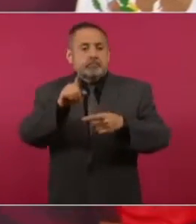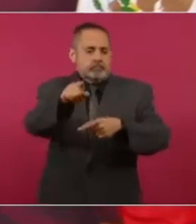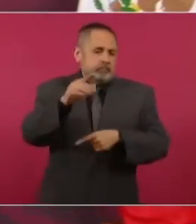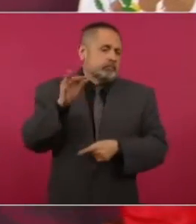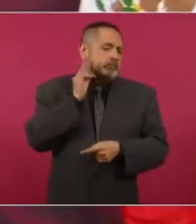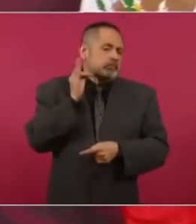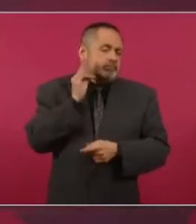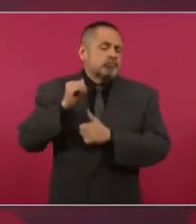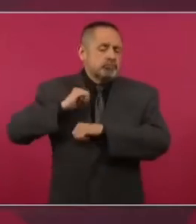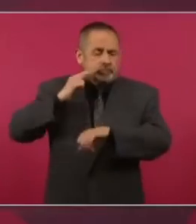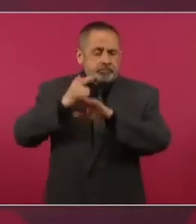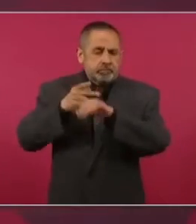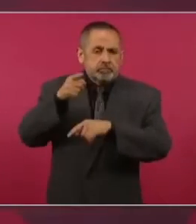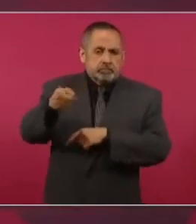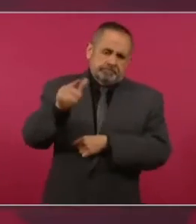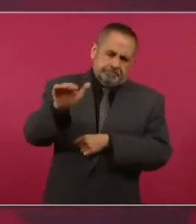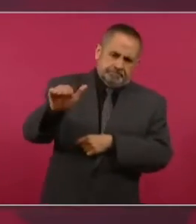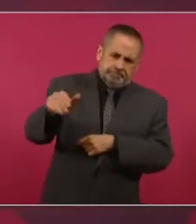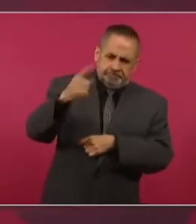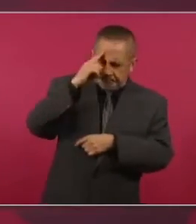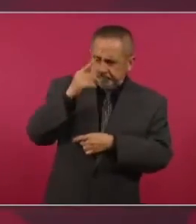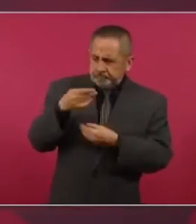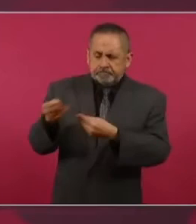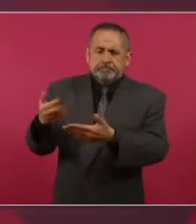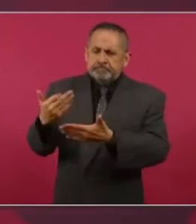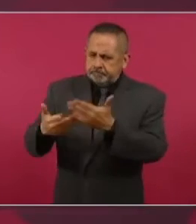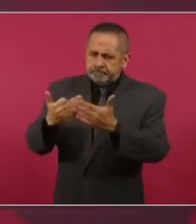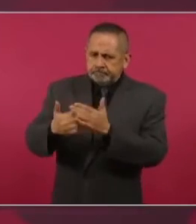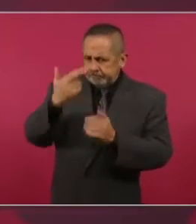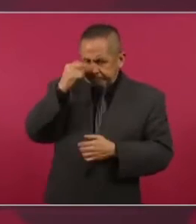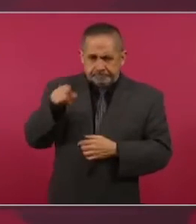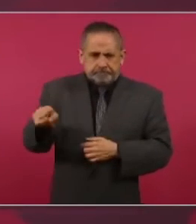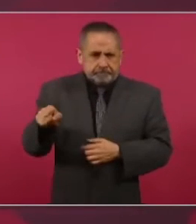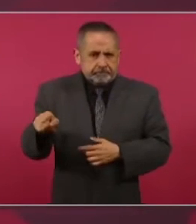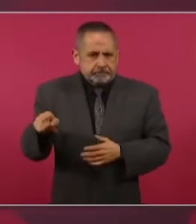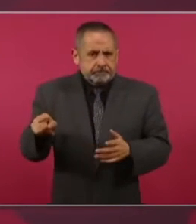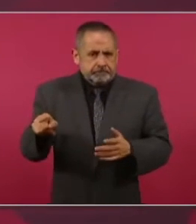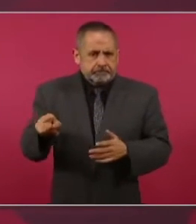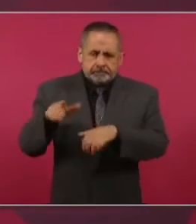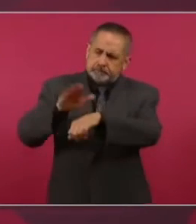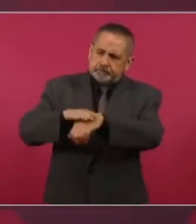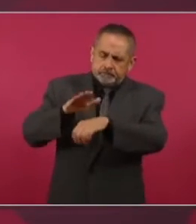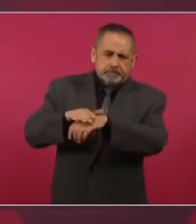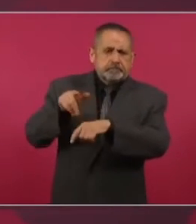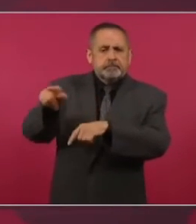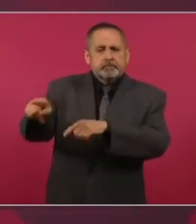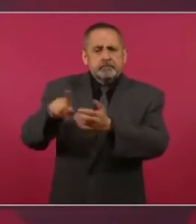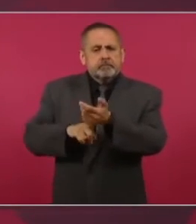tiene todos estos asuntos pendientes y vamos a pedir